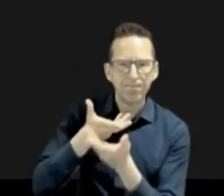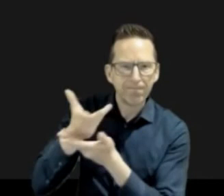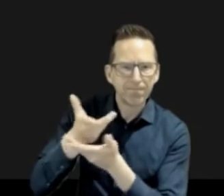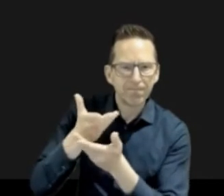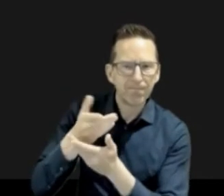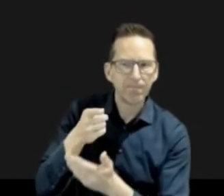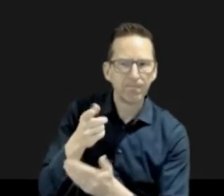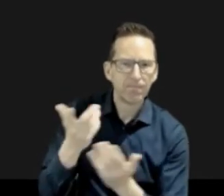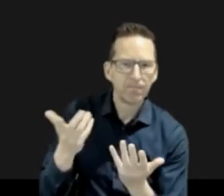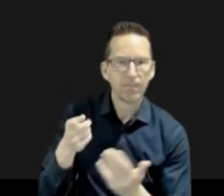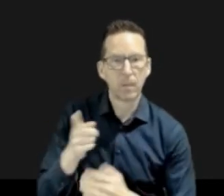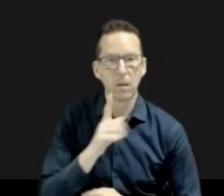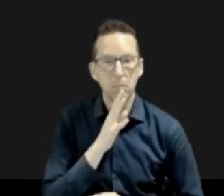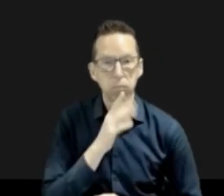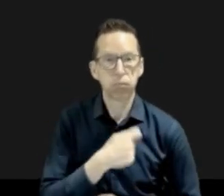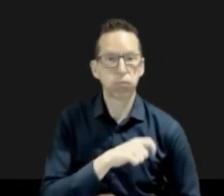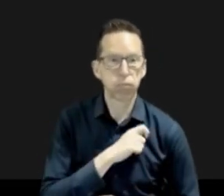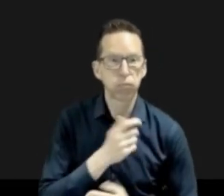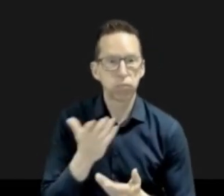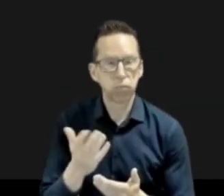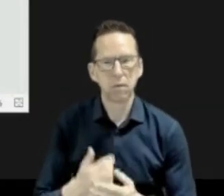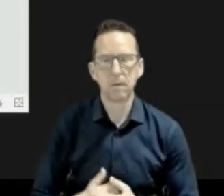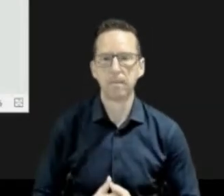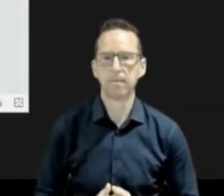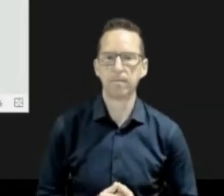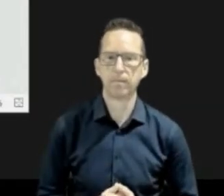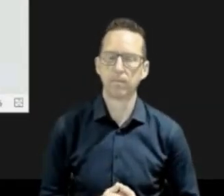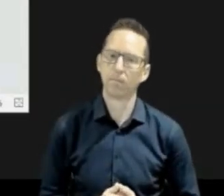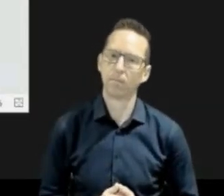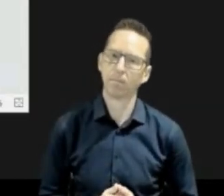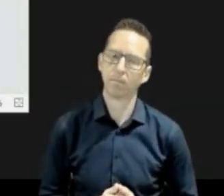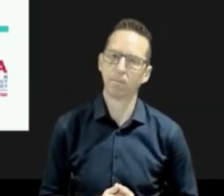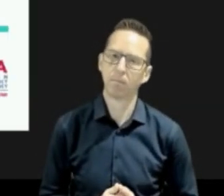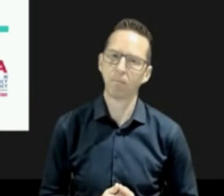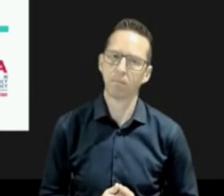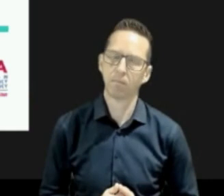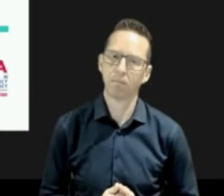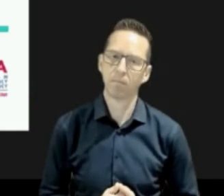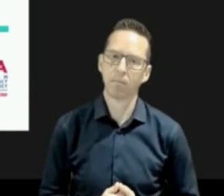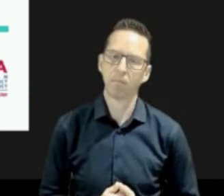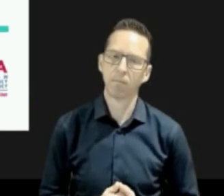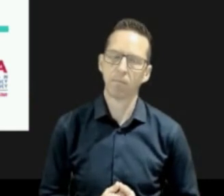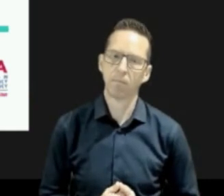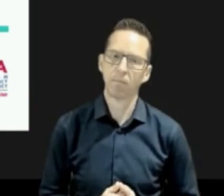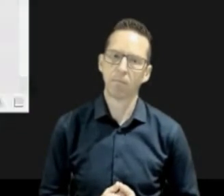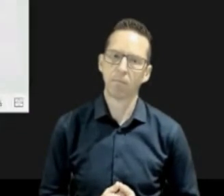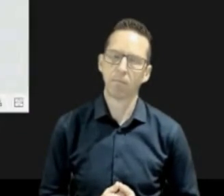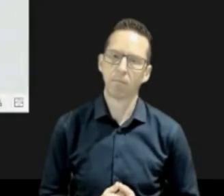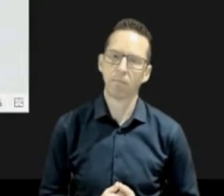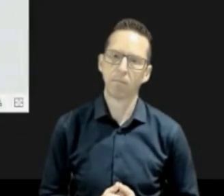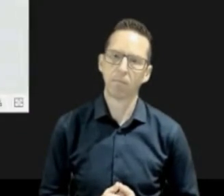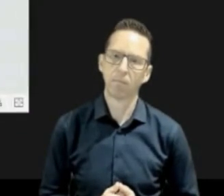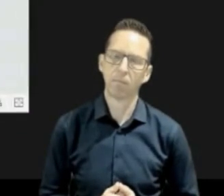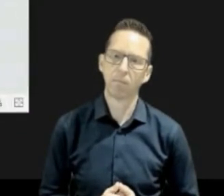En la parte de abajo En la parte de abajo Exacto Exacto It's okay